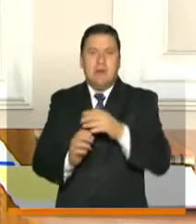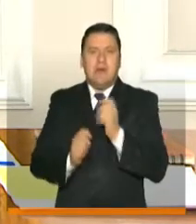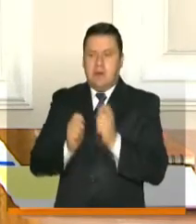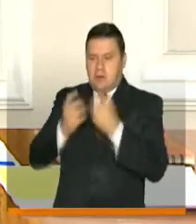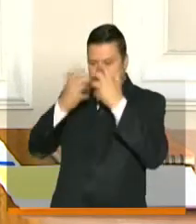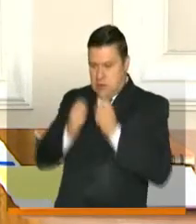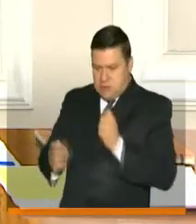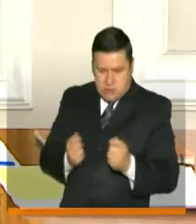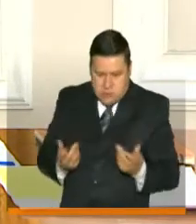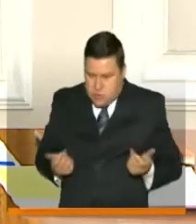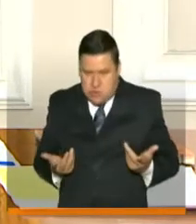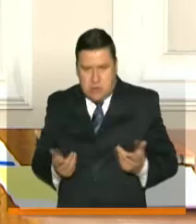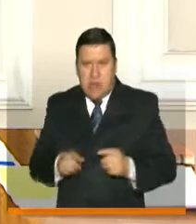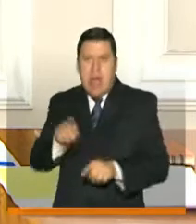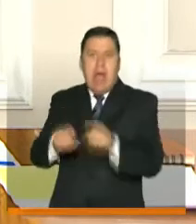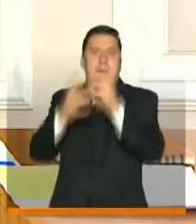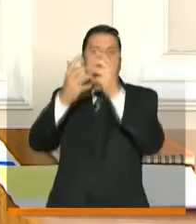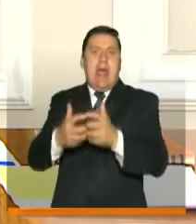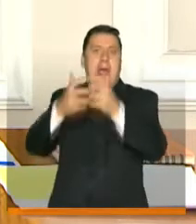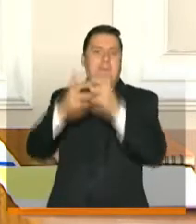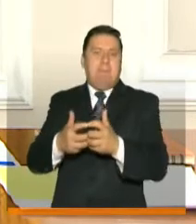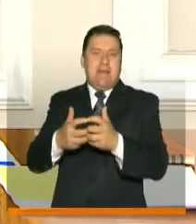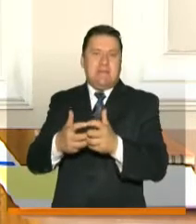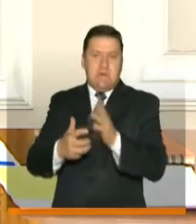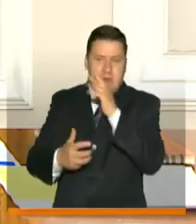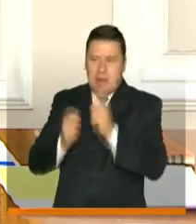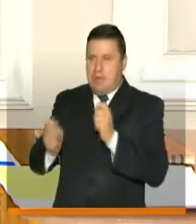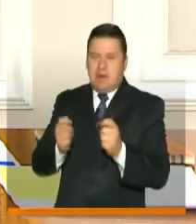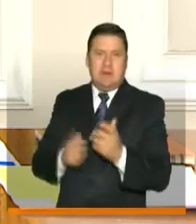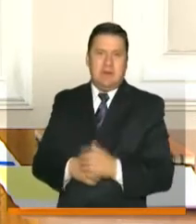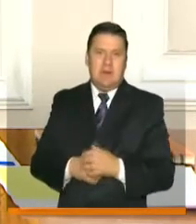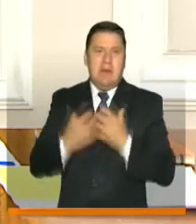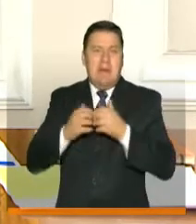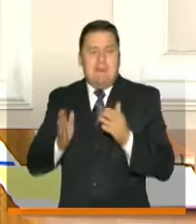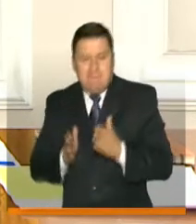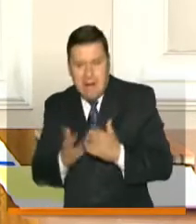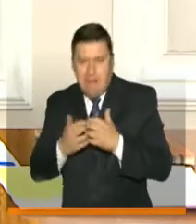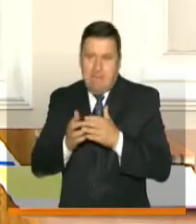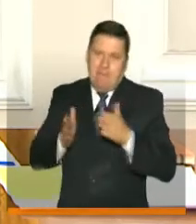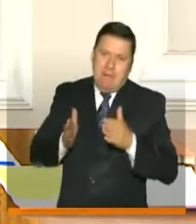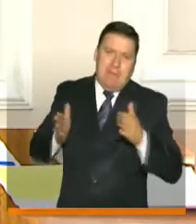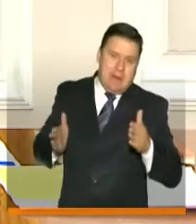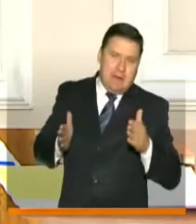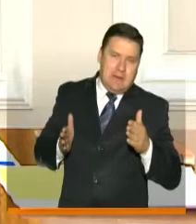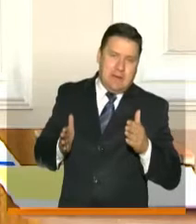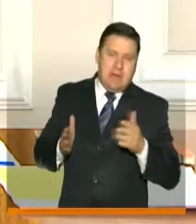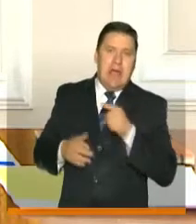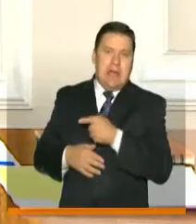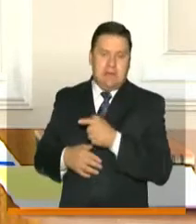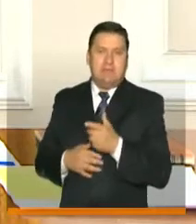nóminas de muchísimas empresas de nuestro país, micro, pequeñas, medianas y